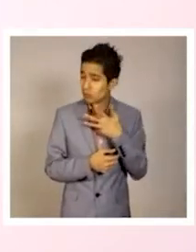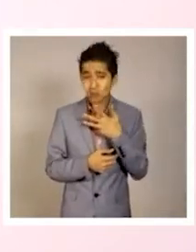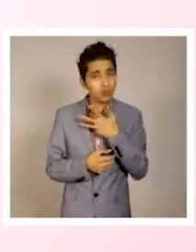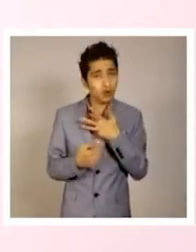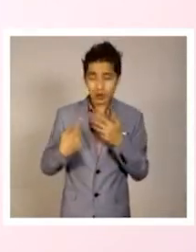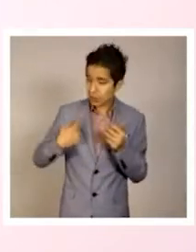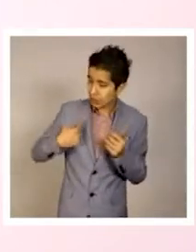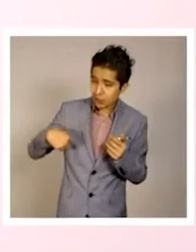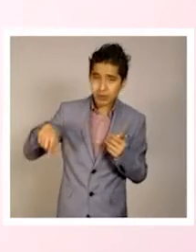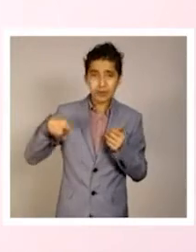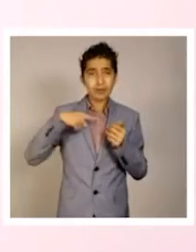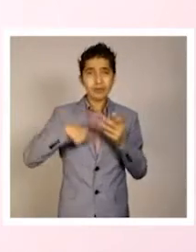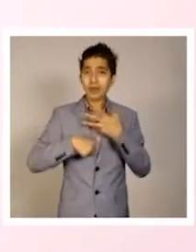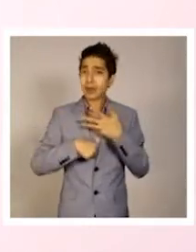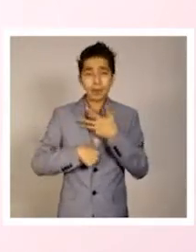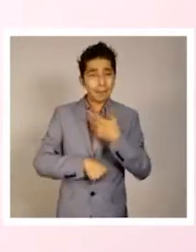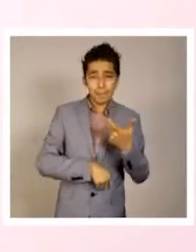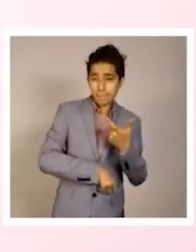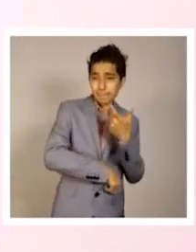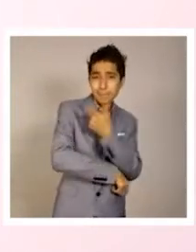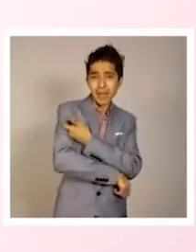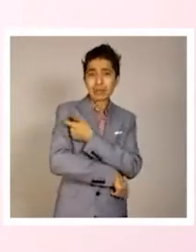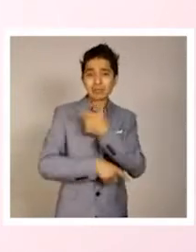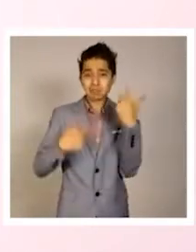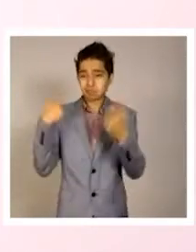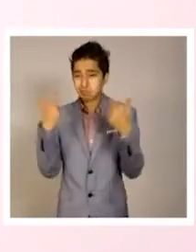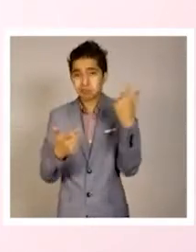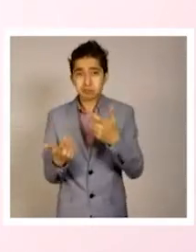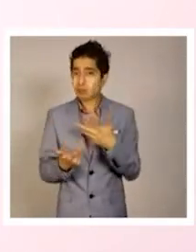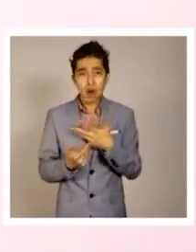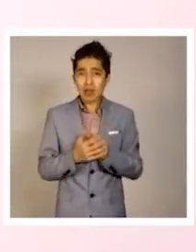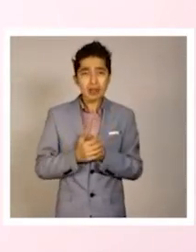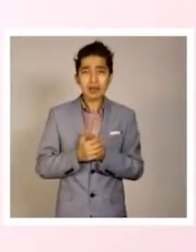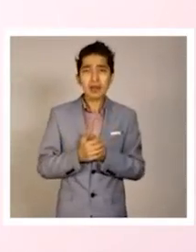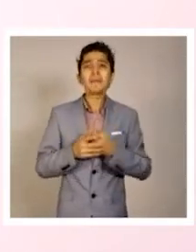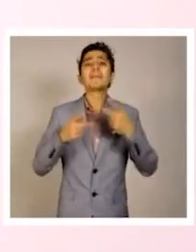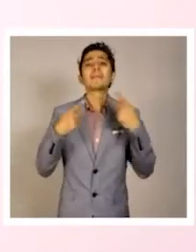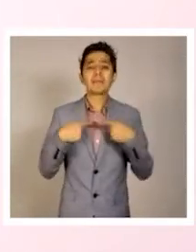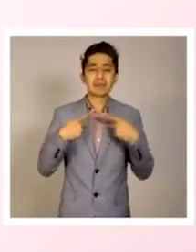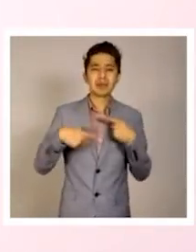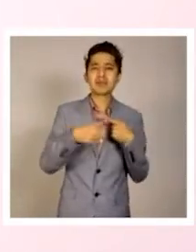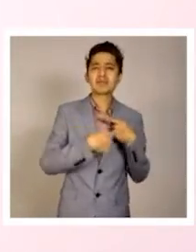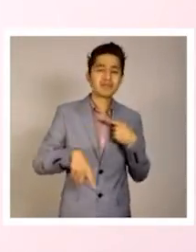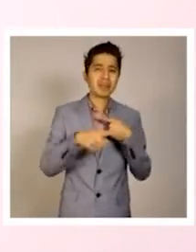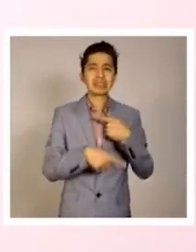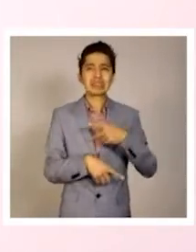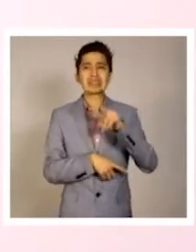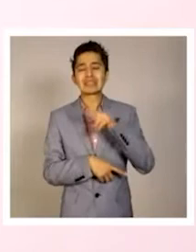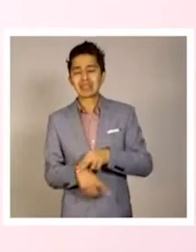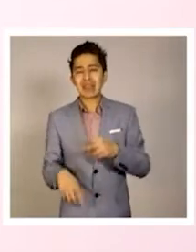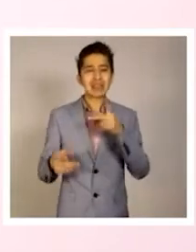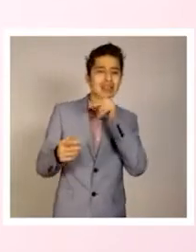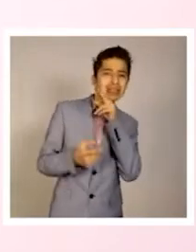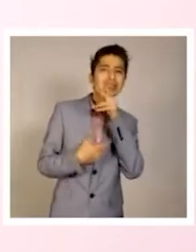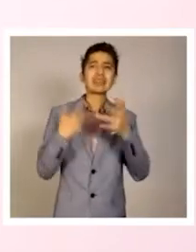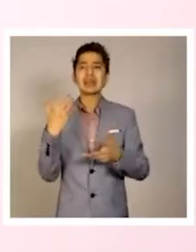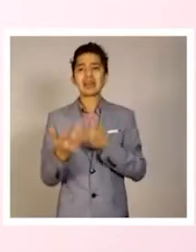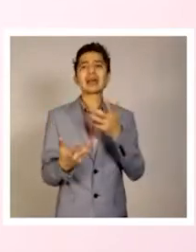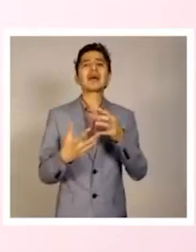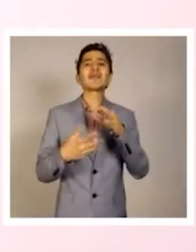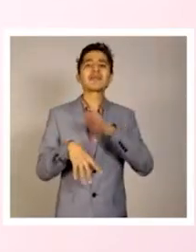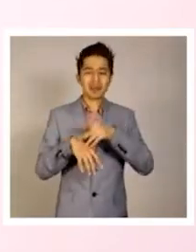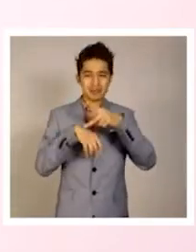colaboradores, en el caso de Hacienda, no la quieren cumplir. O sea, es una cosa muy extraña. Al final del